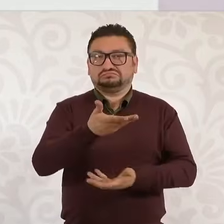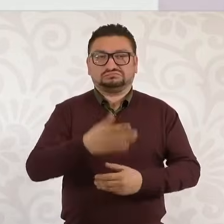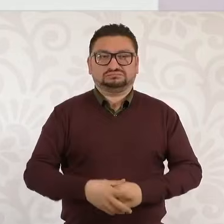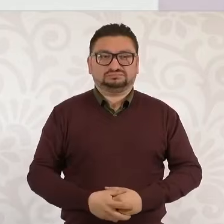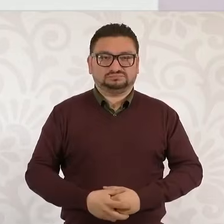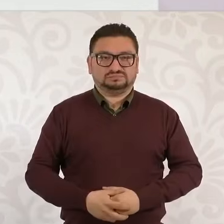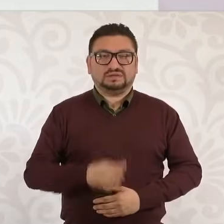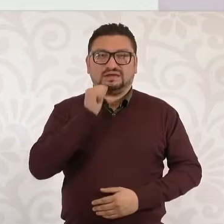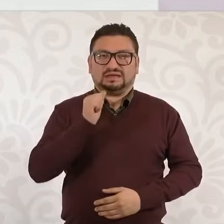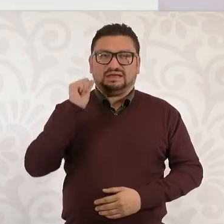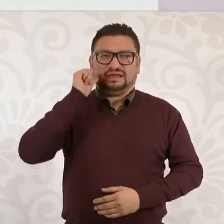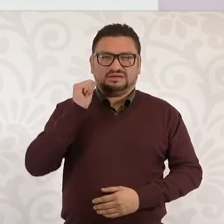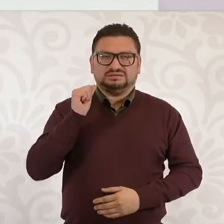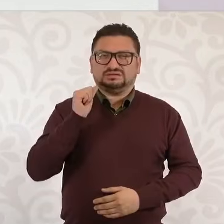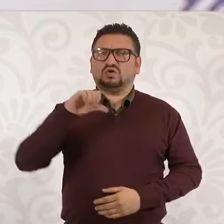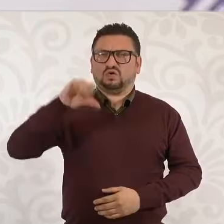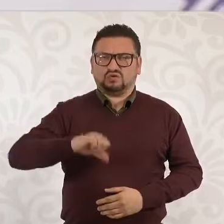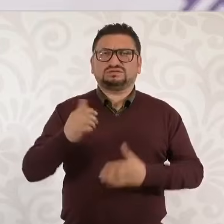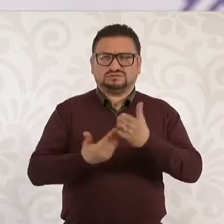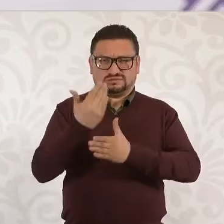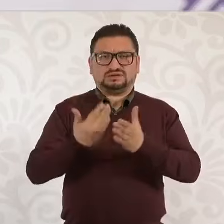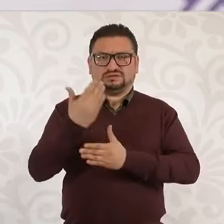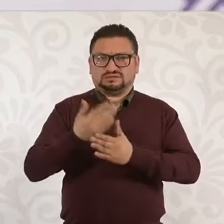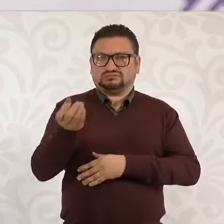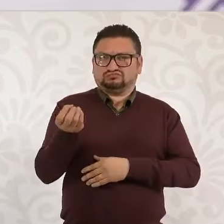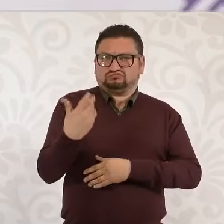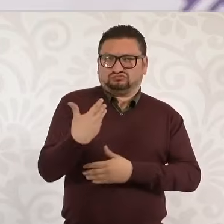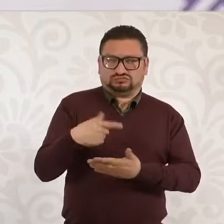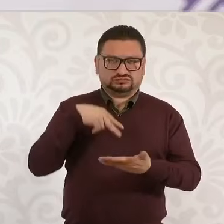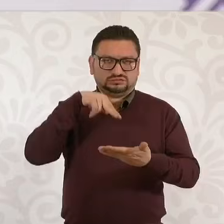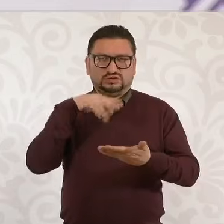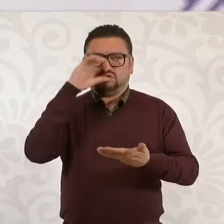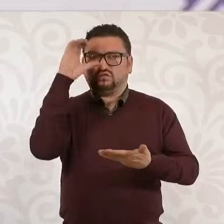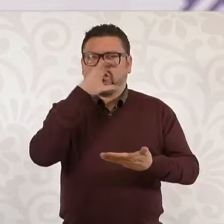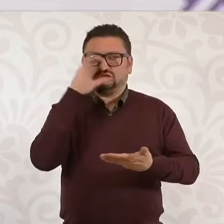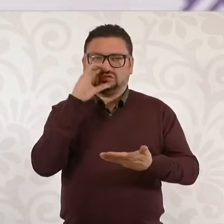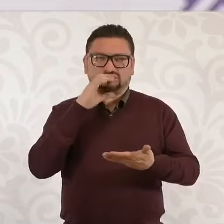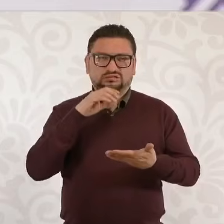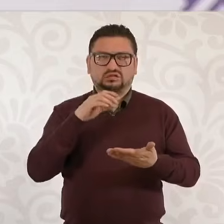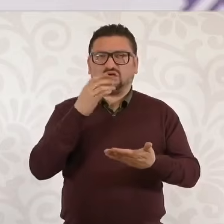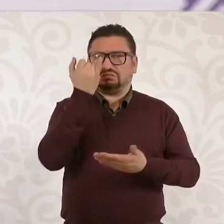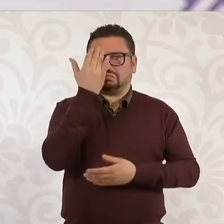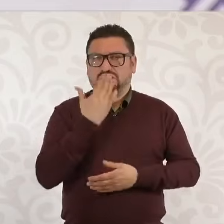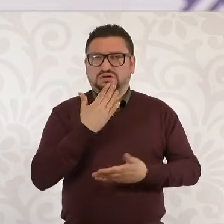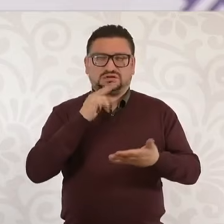De hecho, hoy en la mañana, me mandaron una fotografía una